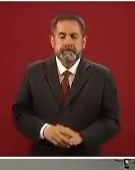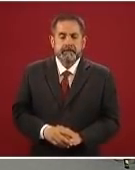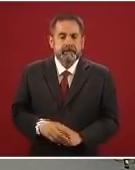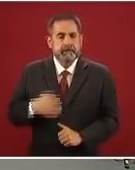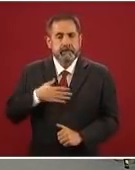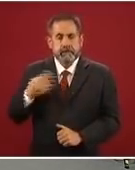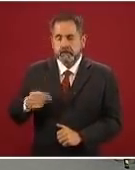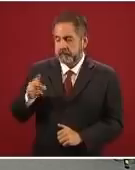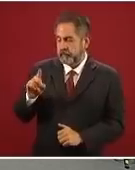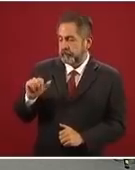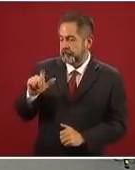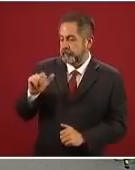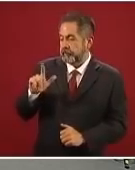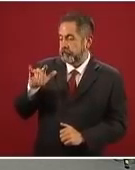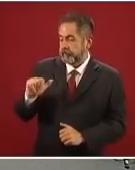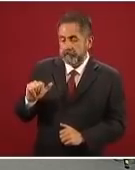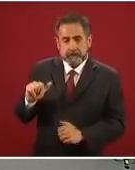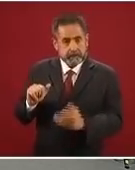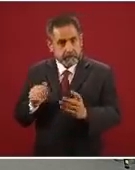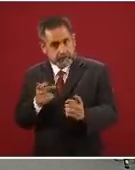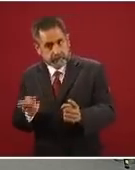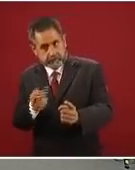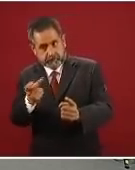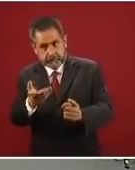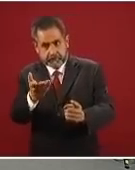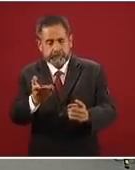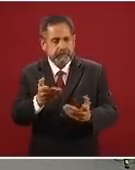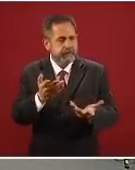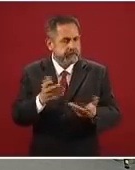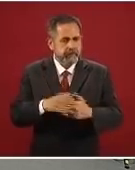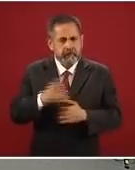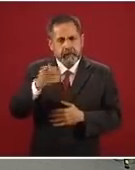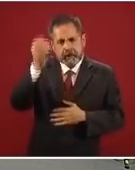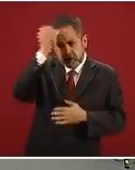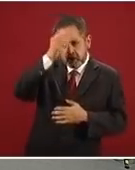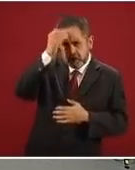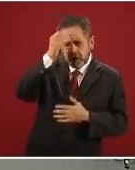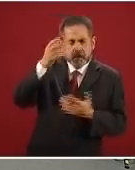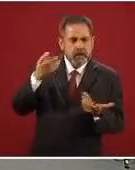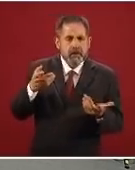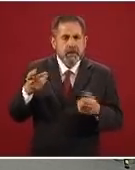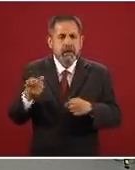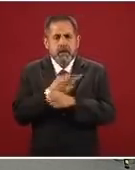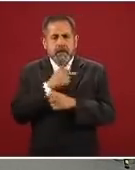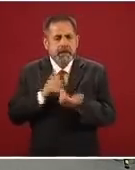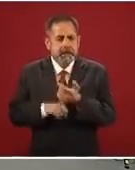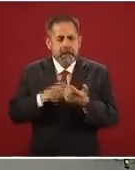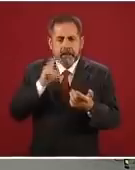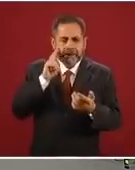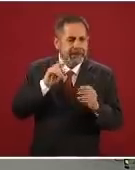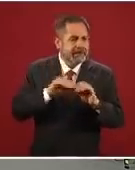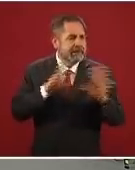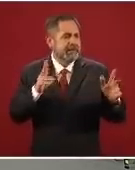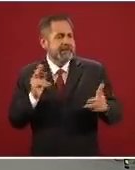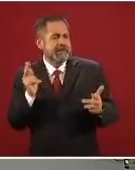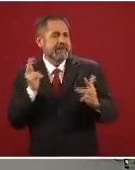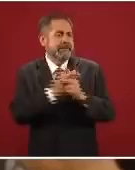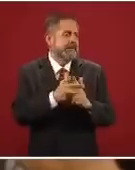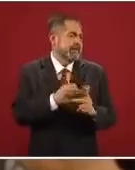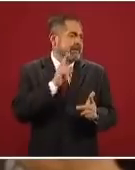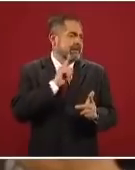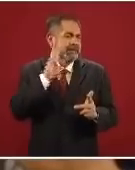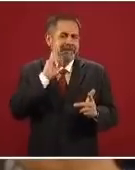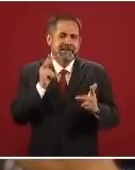Dalila Escobar, corresponsal de Tiempo.tv. Preguntarle, entonces, ¿usted qué opina? ¿Dónde queda la parte de visibilizar el hecho del feminicidio